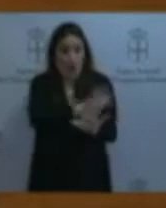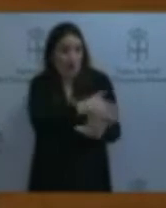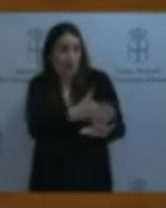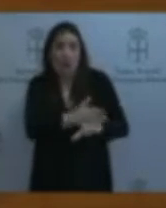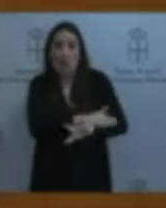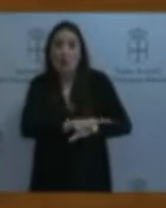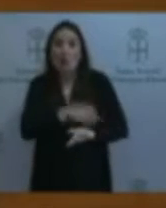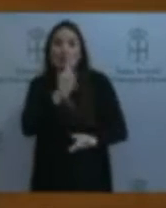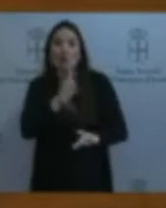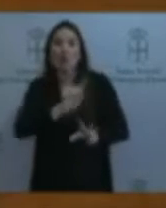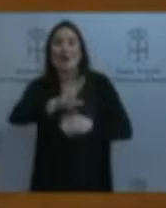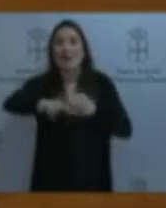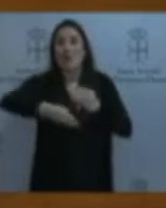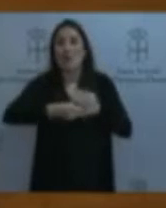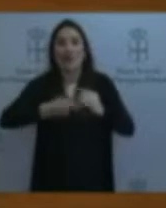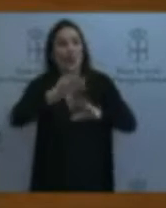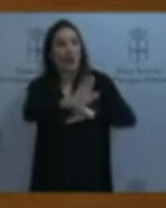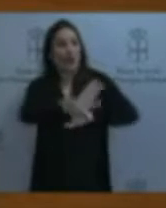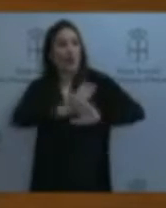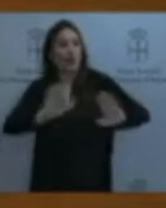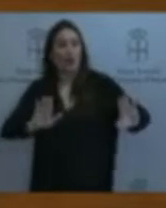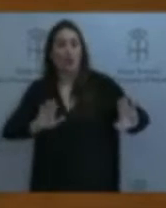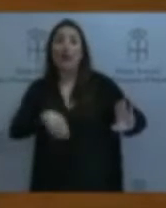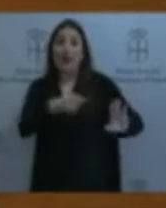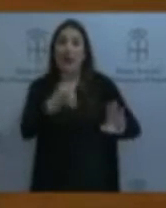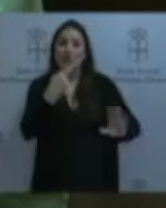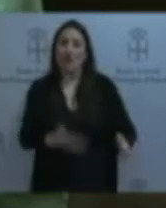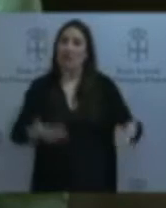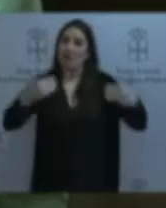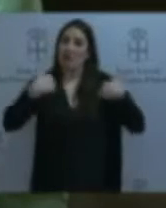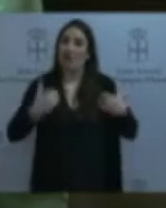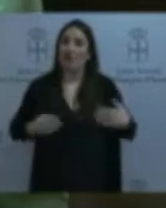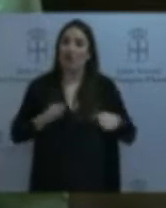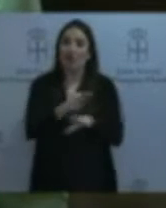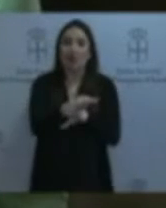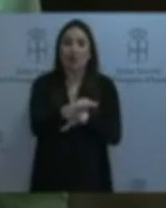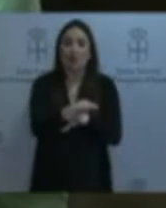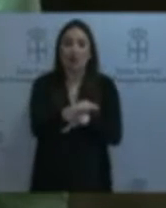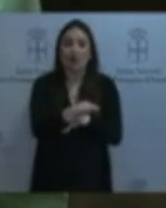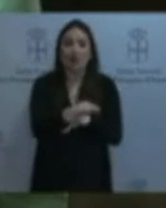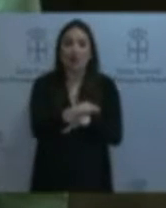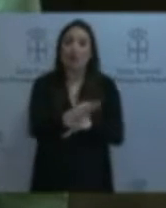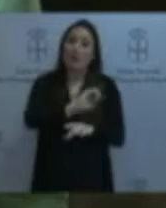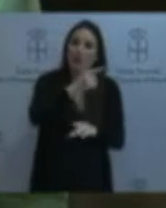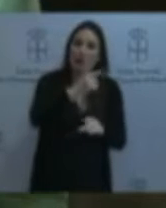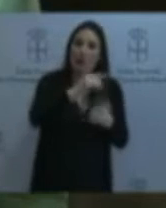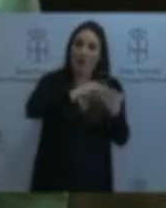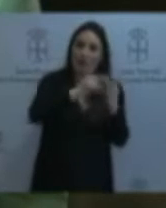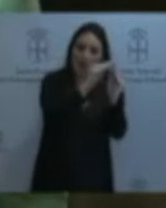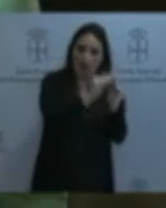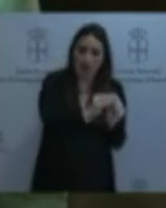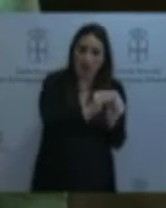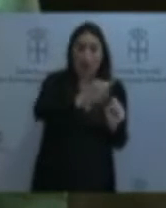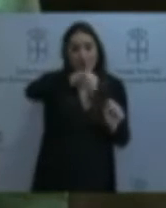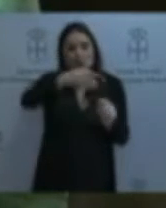sido introducir una enmienda en la cual se descarga de la responsabilidad de financiar. Por un lado, elabora el plan, pero por otro son otros